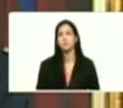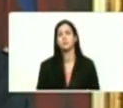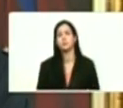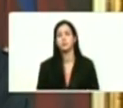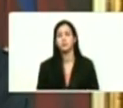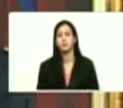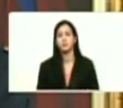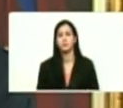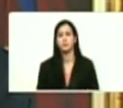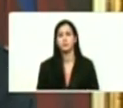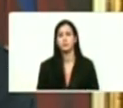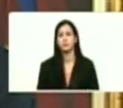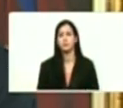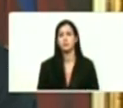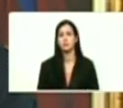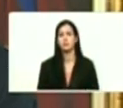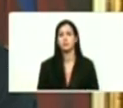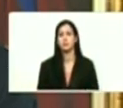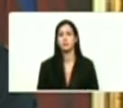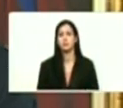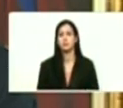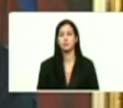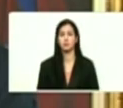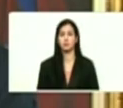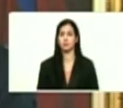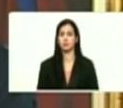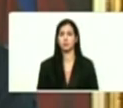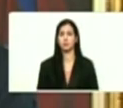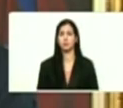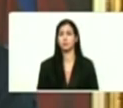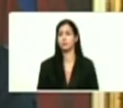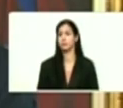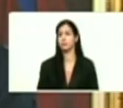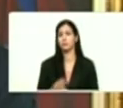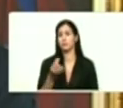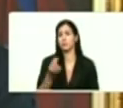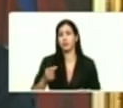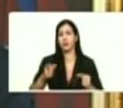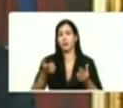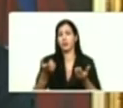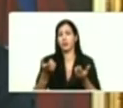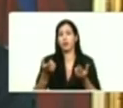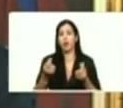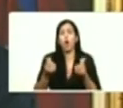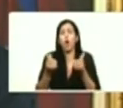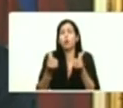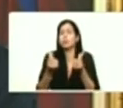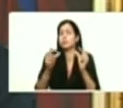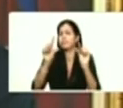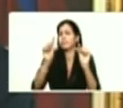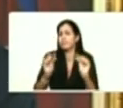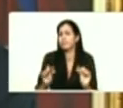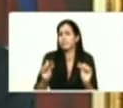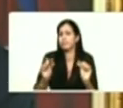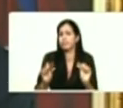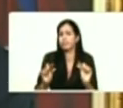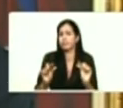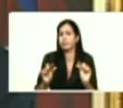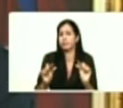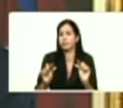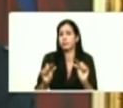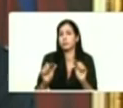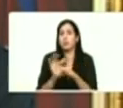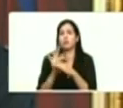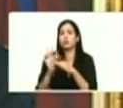es una parte muy minúscula del sistema de costos del funcionamiento del